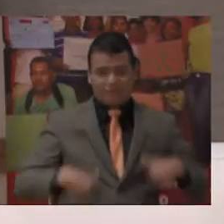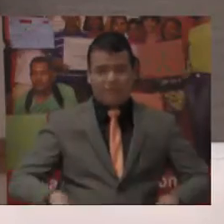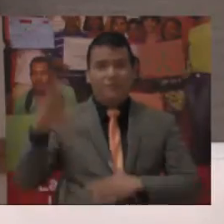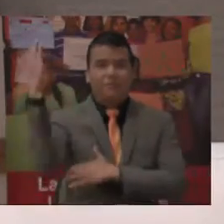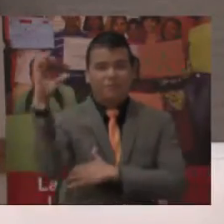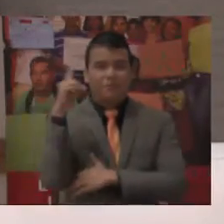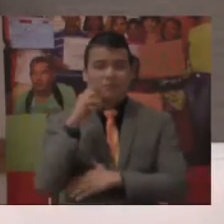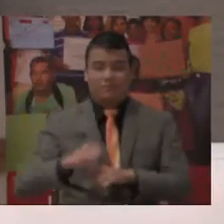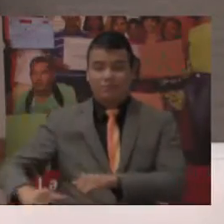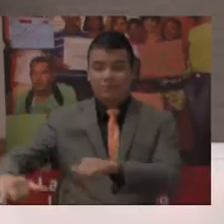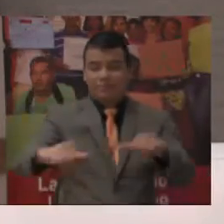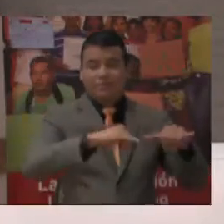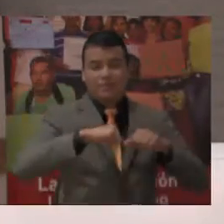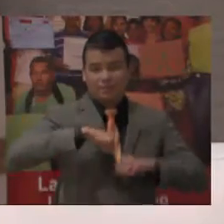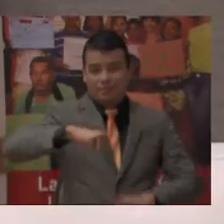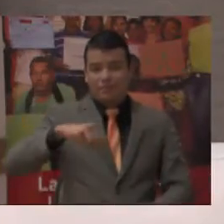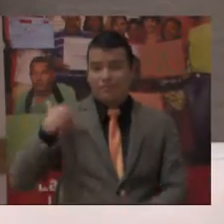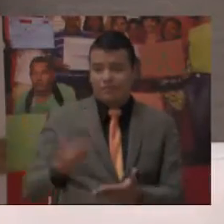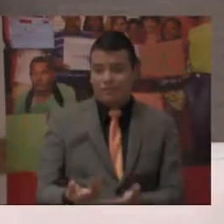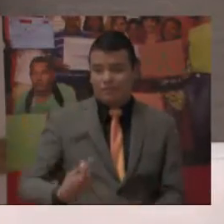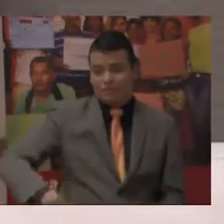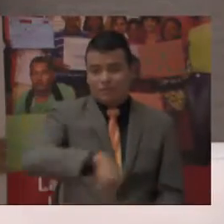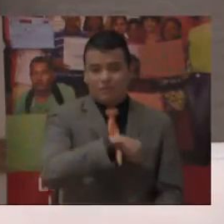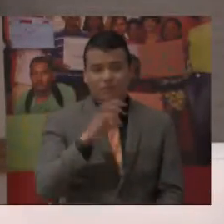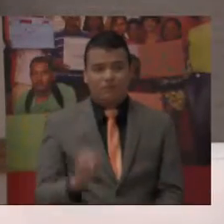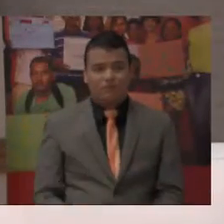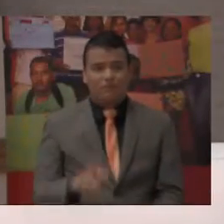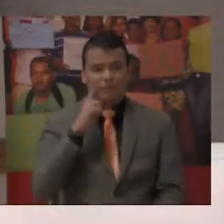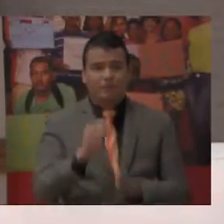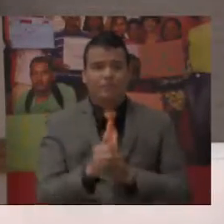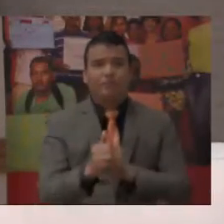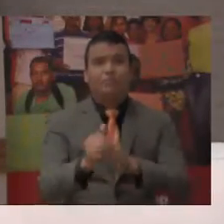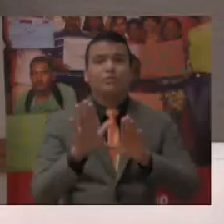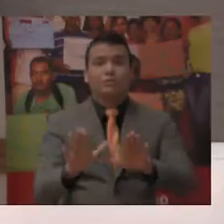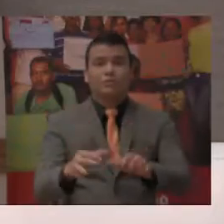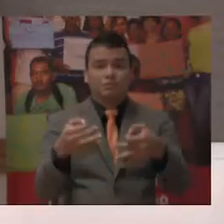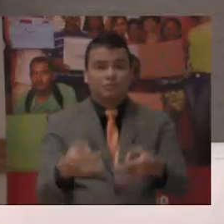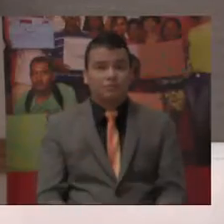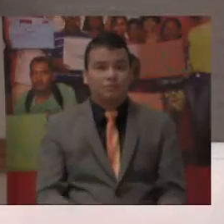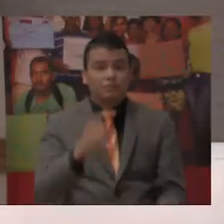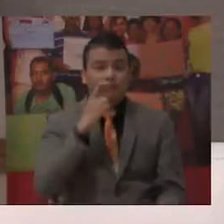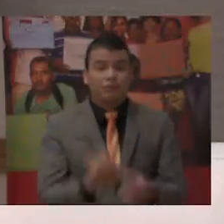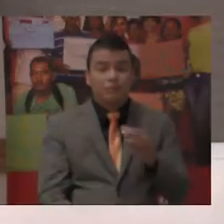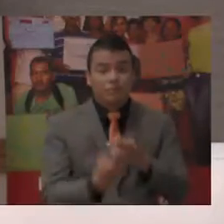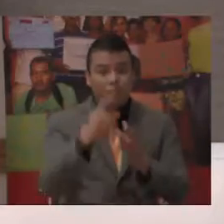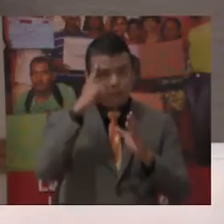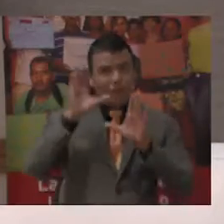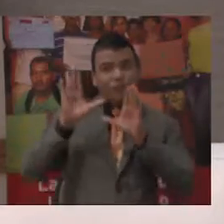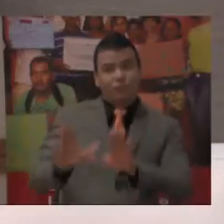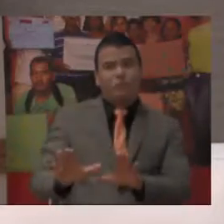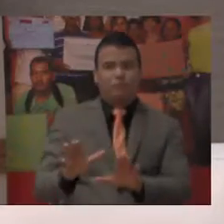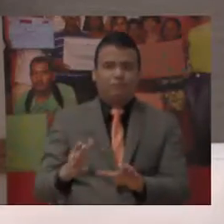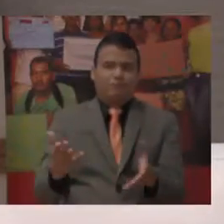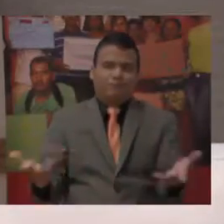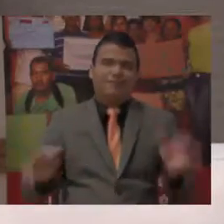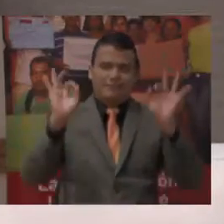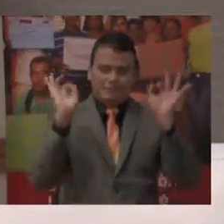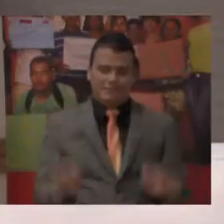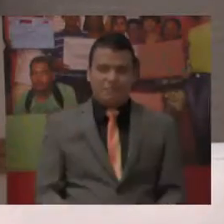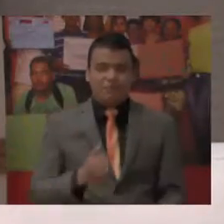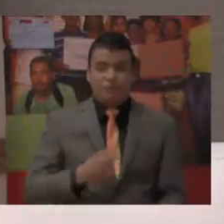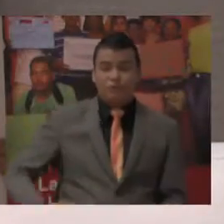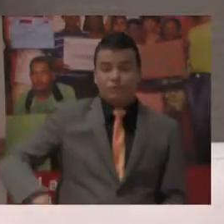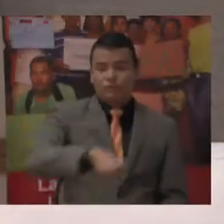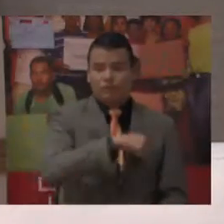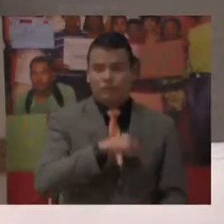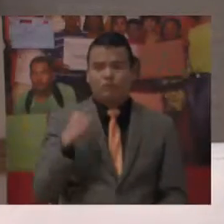los mismos derechos que hemos tenido nosotros, que los hemos conducido a eso. Yo creo que si partimos de esa premisa, yo estoy seguro de que